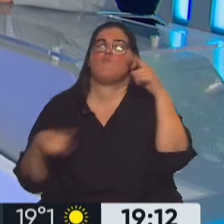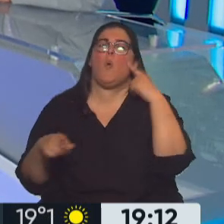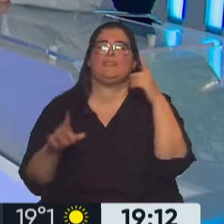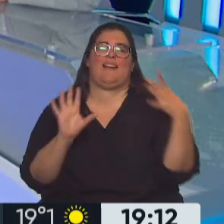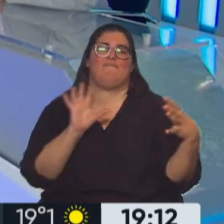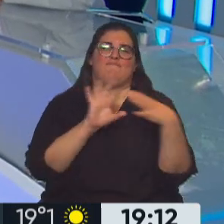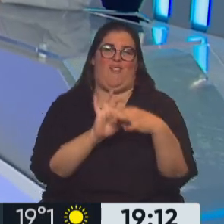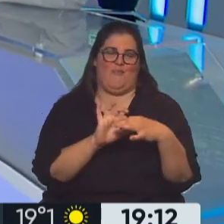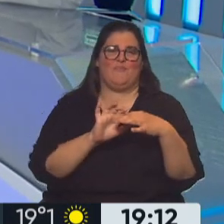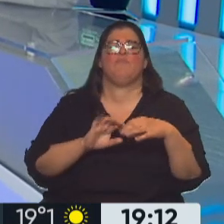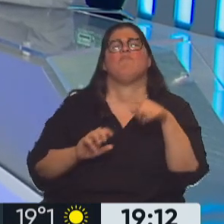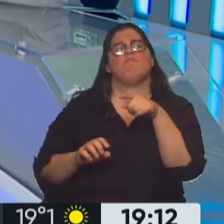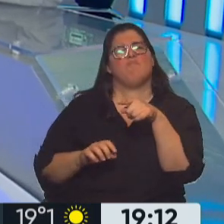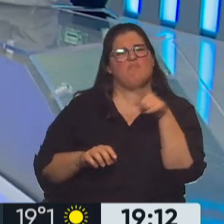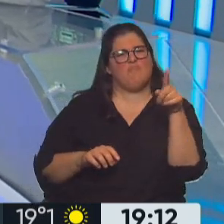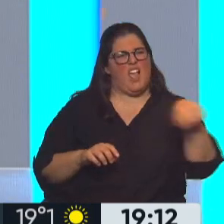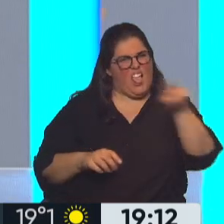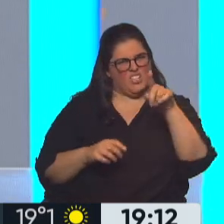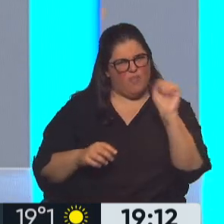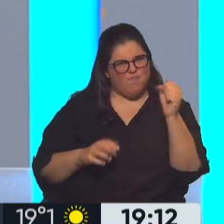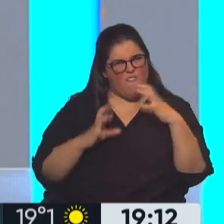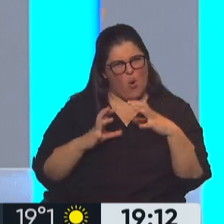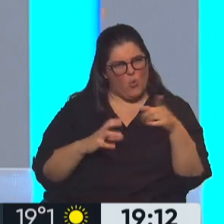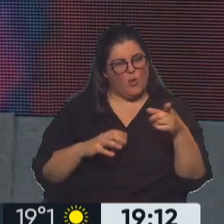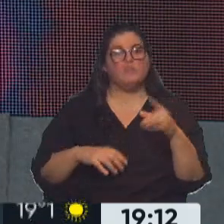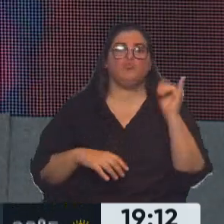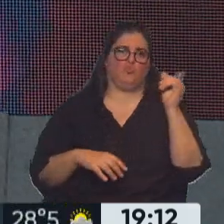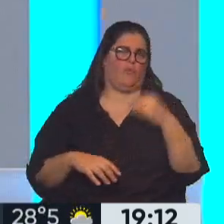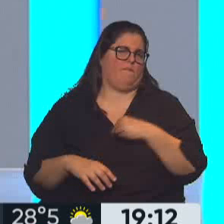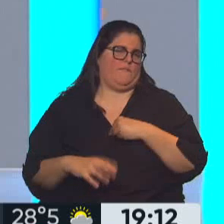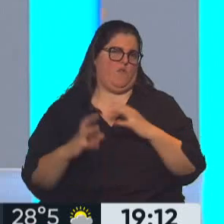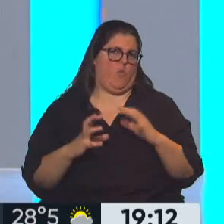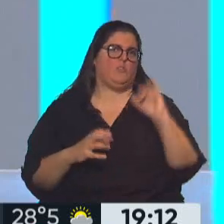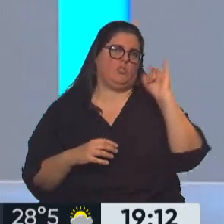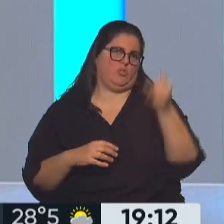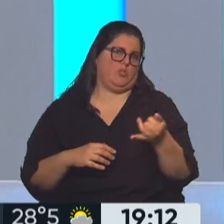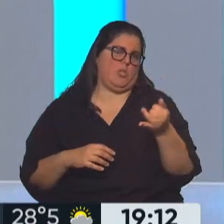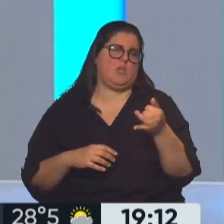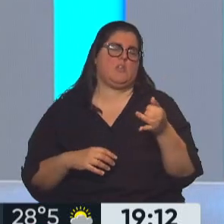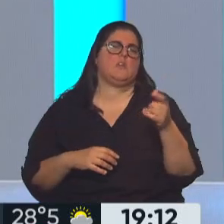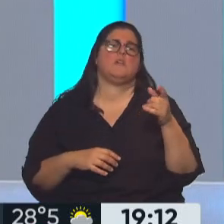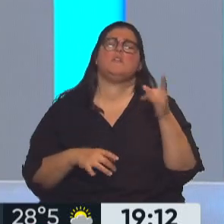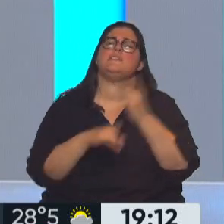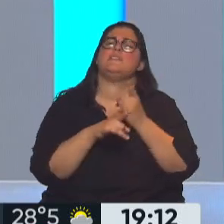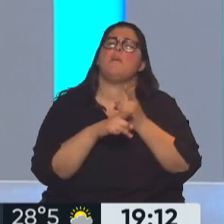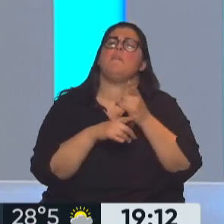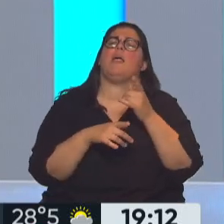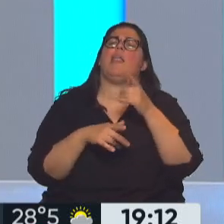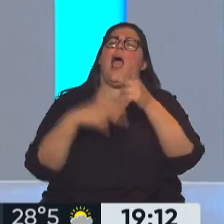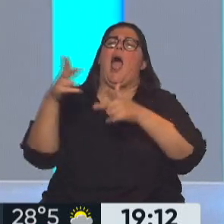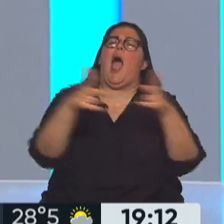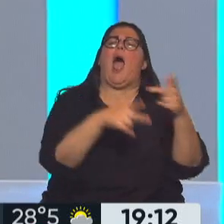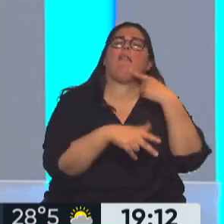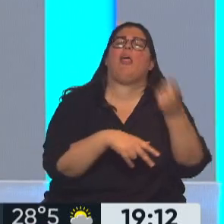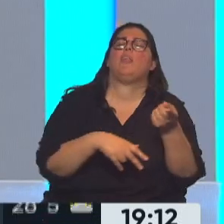muchísimo jugará la pelota estos muchachos alguna vez ena el fútbol Ah no me digas los partidos que siempre dicen quee